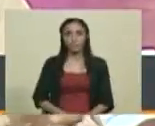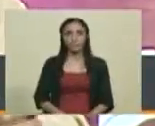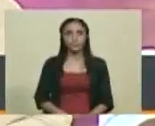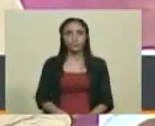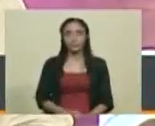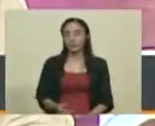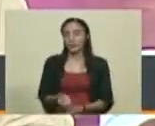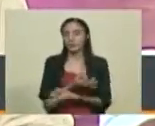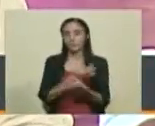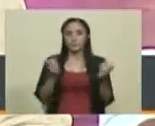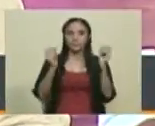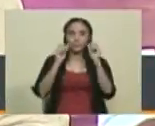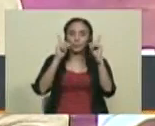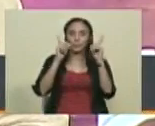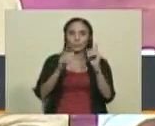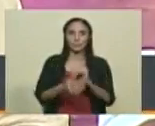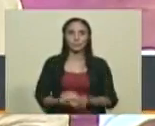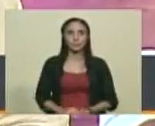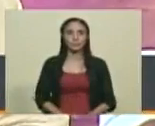impresionante.